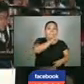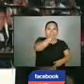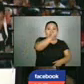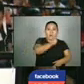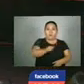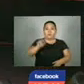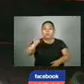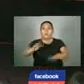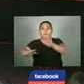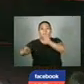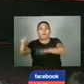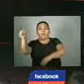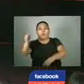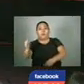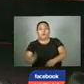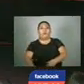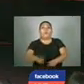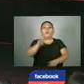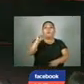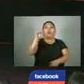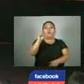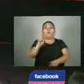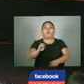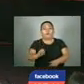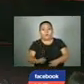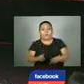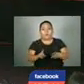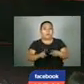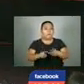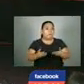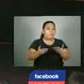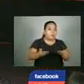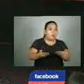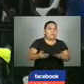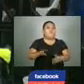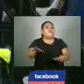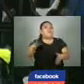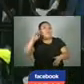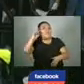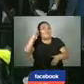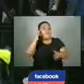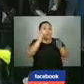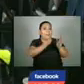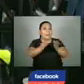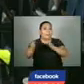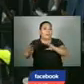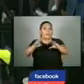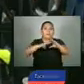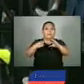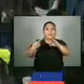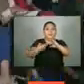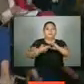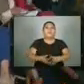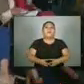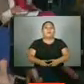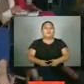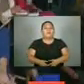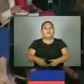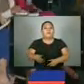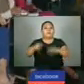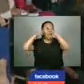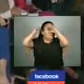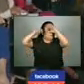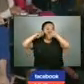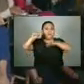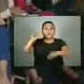agosto, la pizcuchatón el 1 de octubre, y las dosis de realidad, que son contenido para redes sociales. Con imágenes de